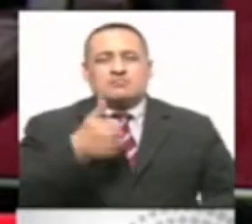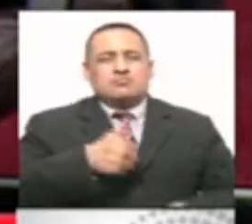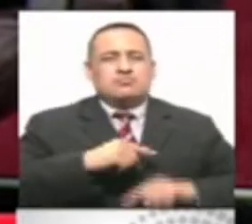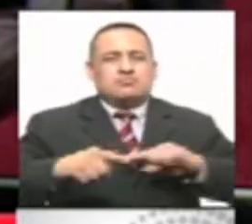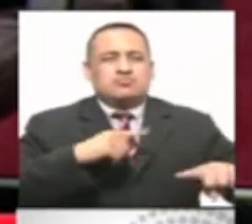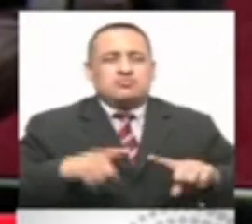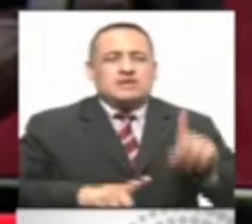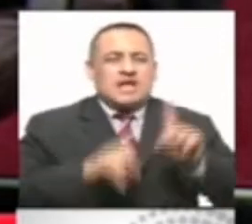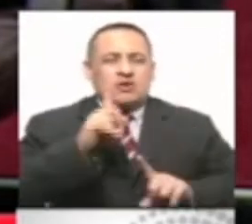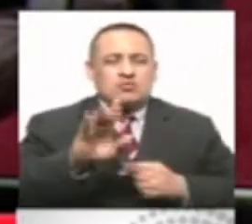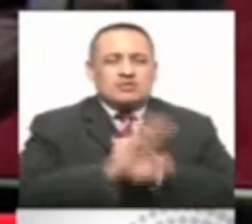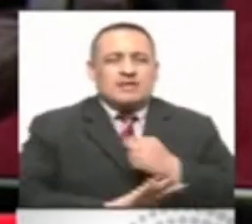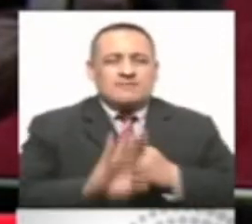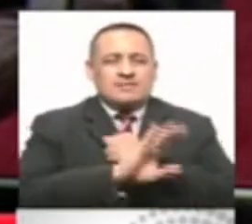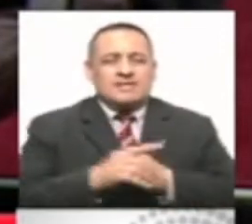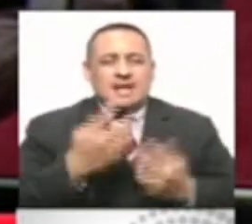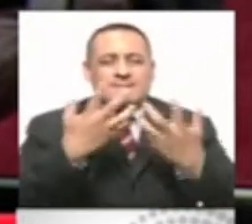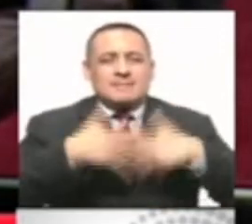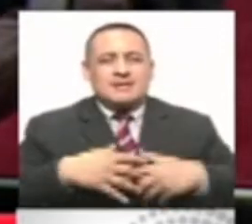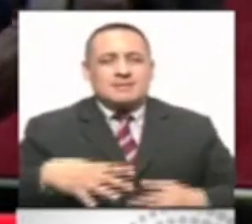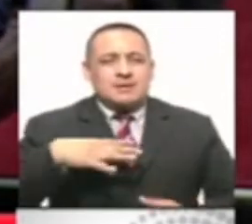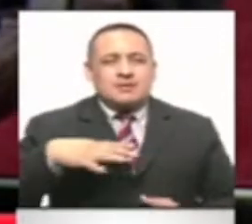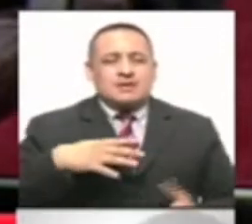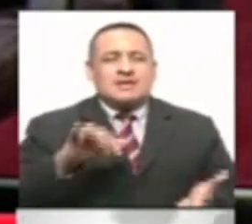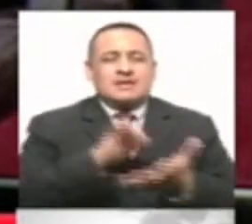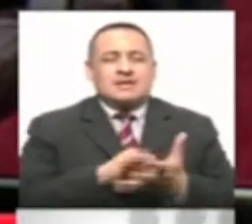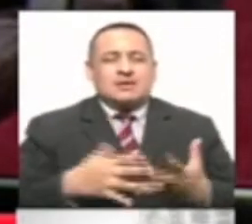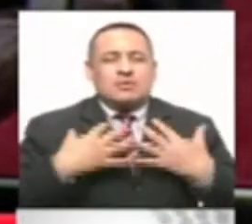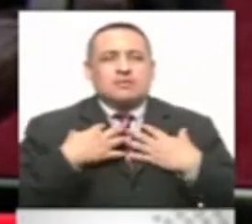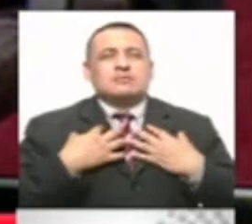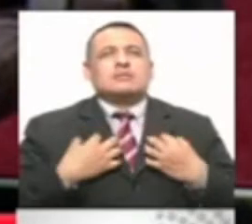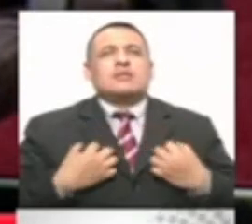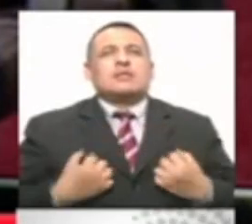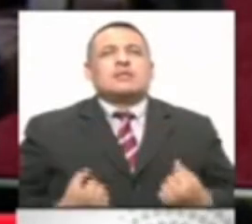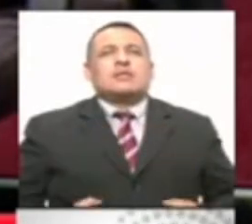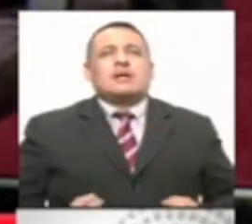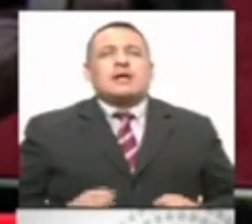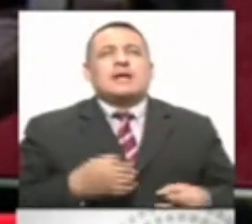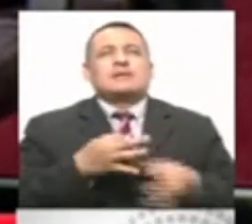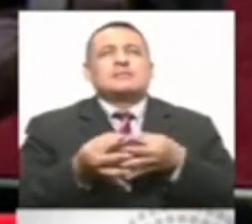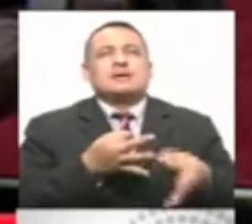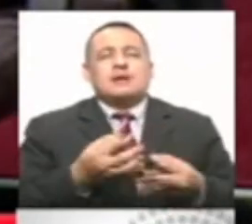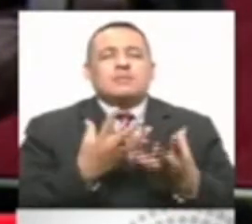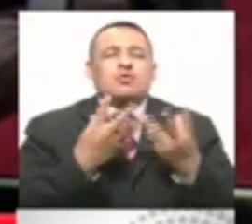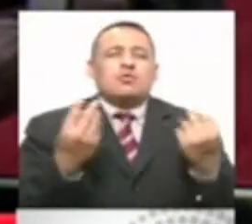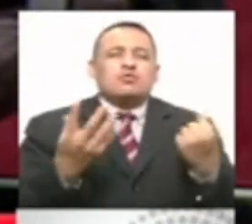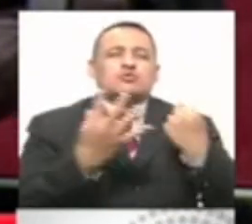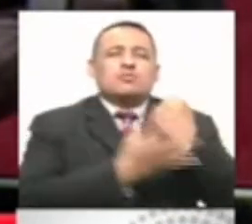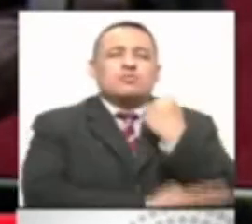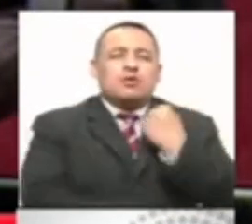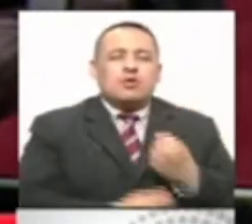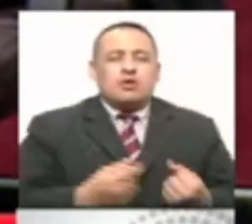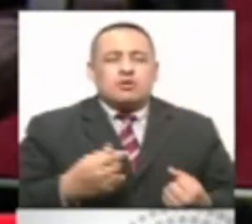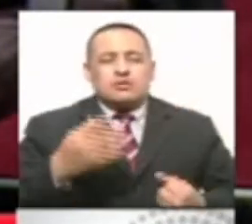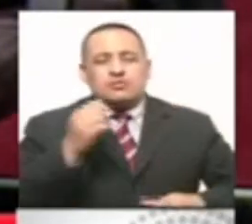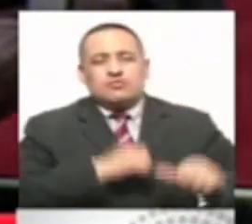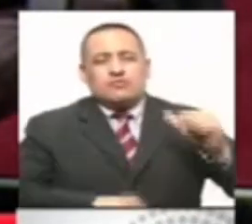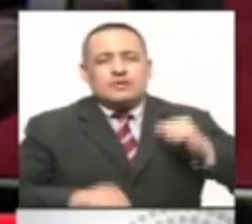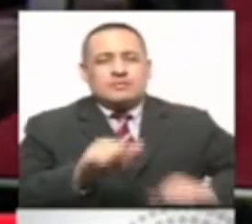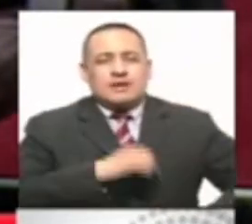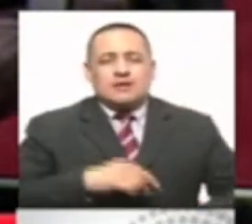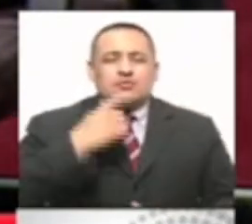que han defendido a las empresas privadas y que se rasgan las vestiduras indicando que hay pobreza, que hay miseria, que